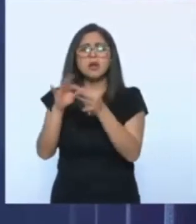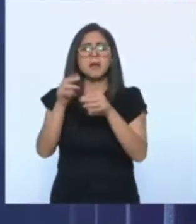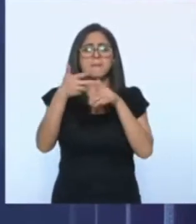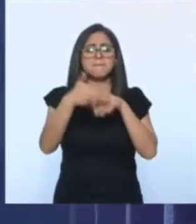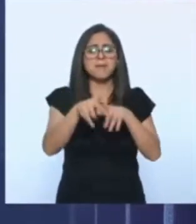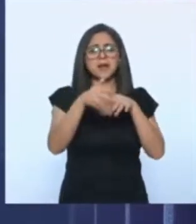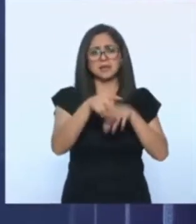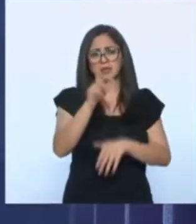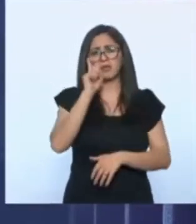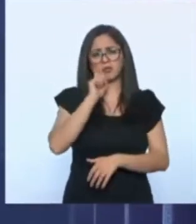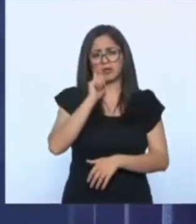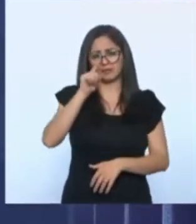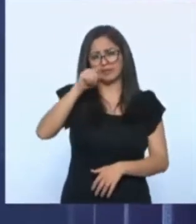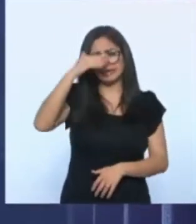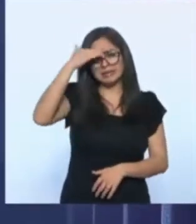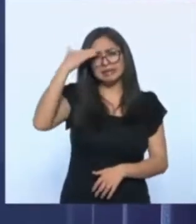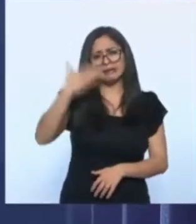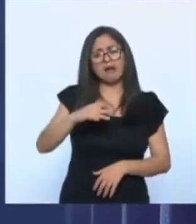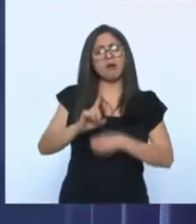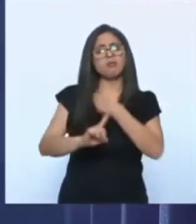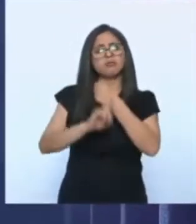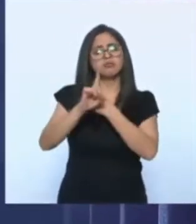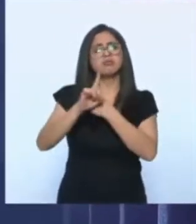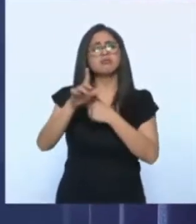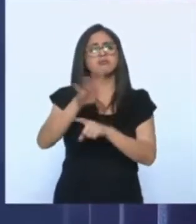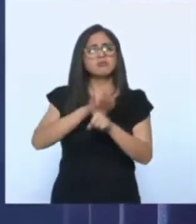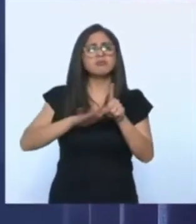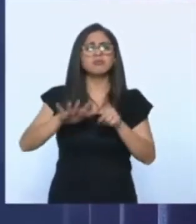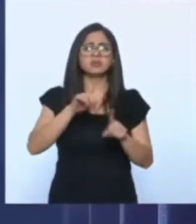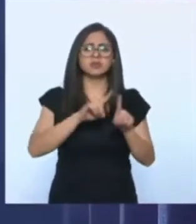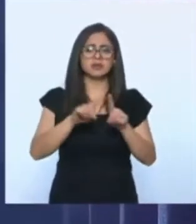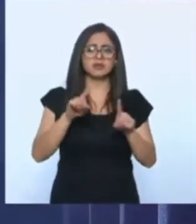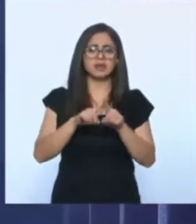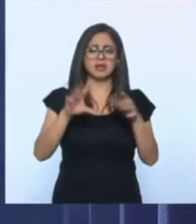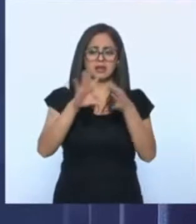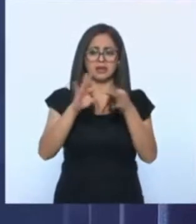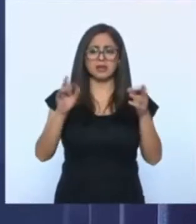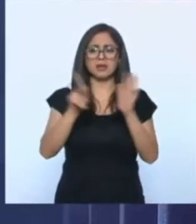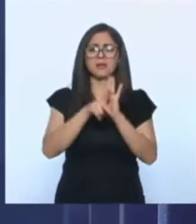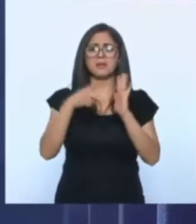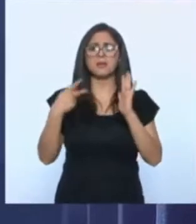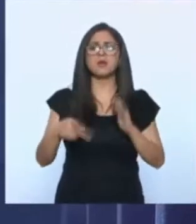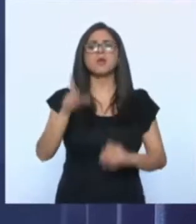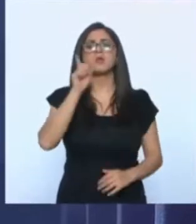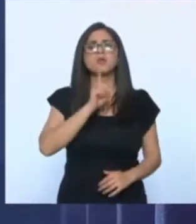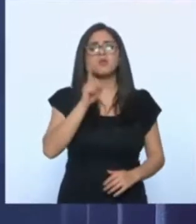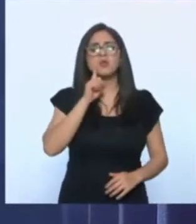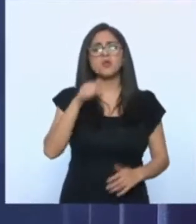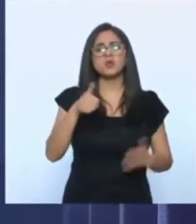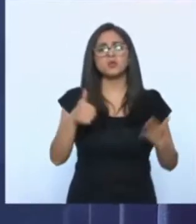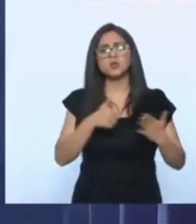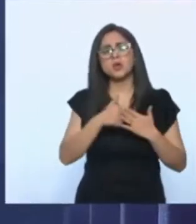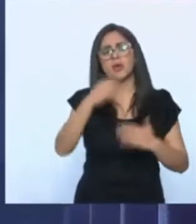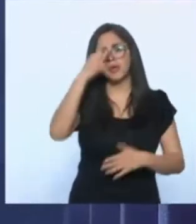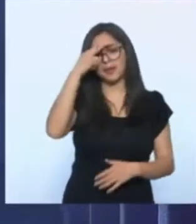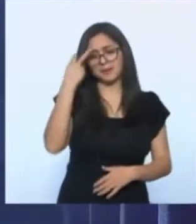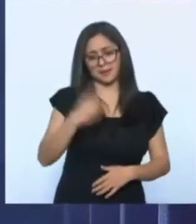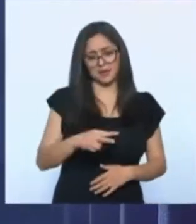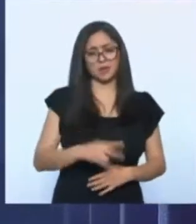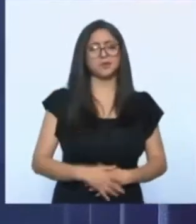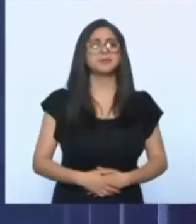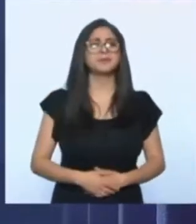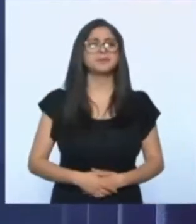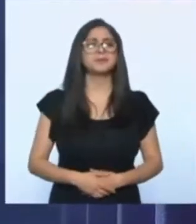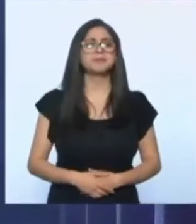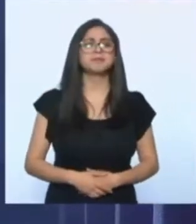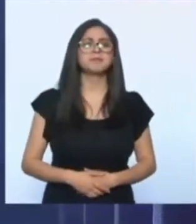usted ya sabe los problemas que se han registrado en las coberturas periodísticas feministas en la Ciudad de México. Pero les digo